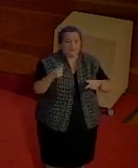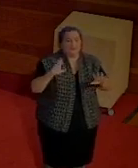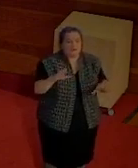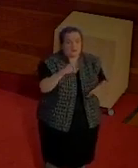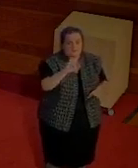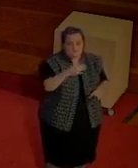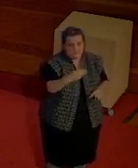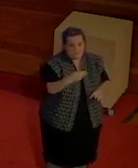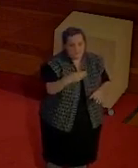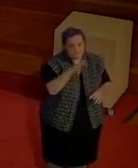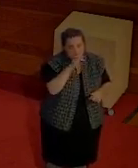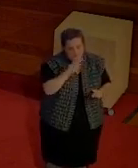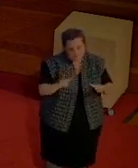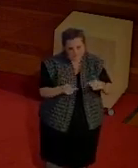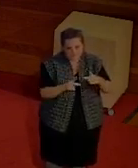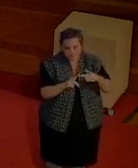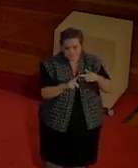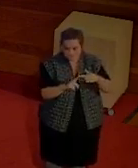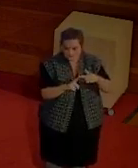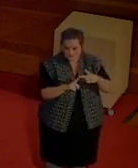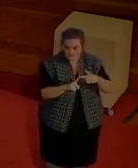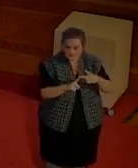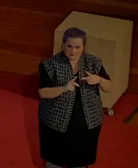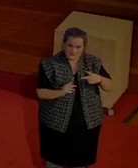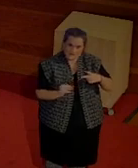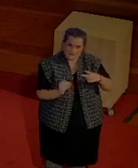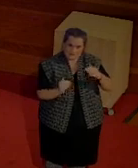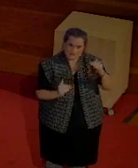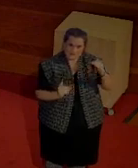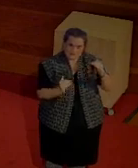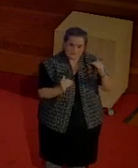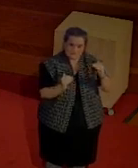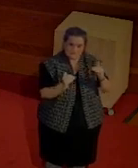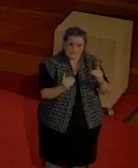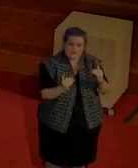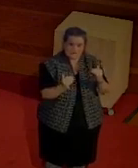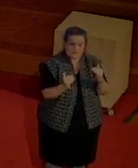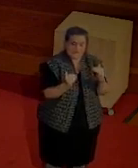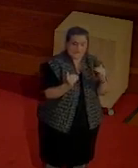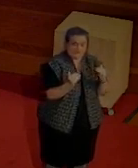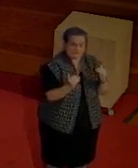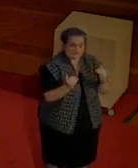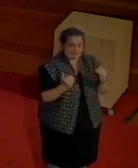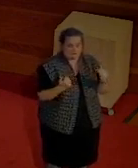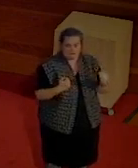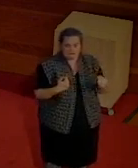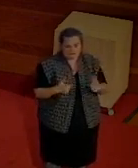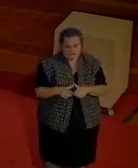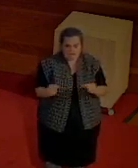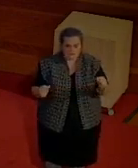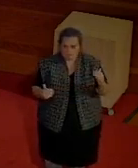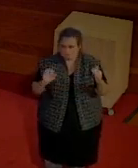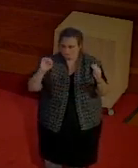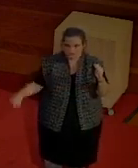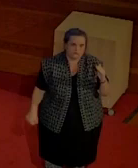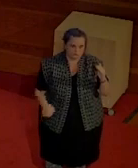todavía es la segunda cerrando cada vez más la brecha con respecto a Estados Unidos y habiendo adelantado ya a Japón hace mucho tiempo que